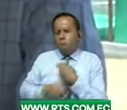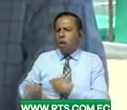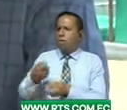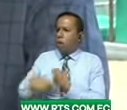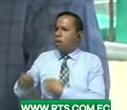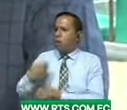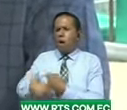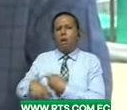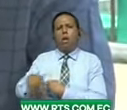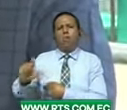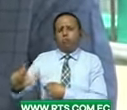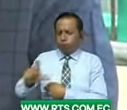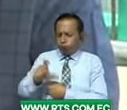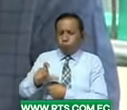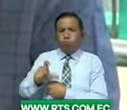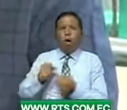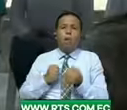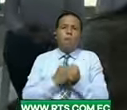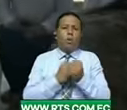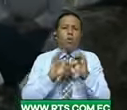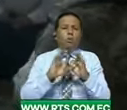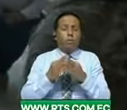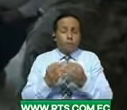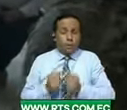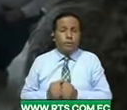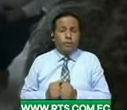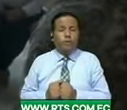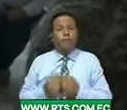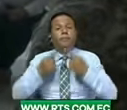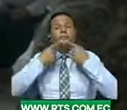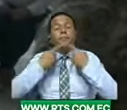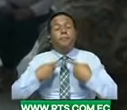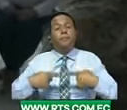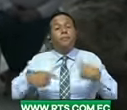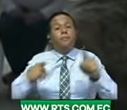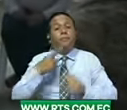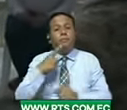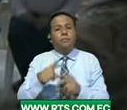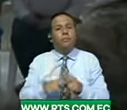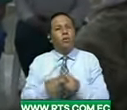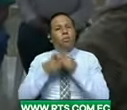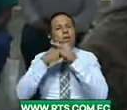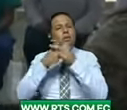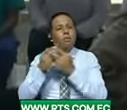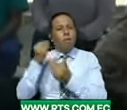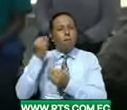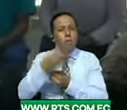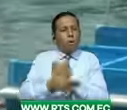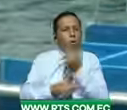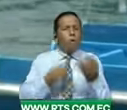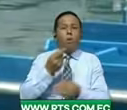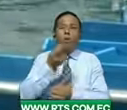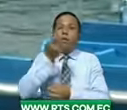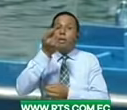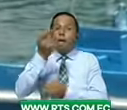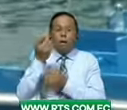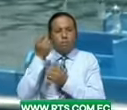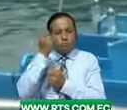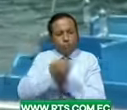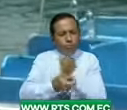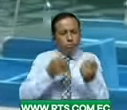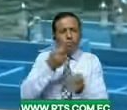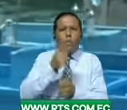familias serán beneficiadas. Además, anunció que se iniciará con la entrega de créditos al 1% y a 30 años plazo,